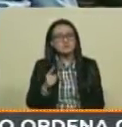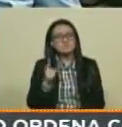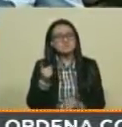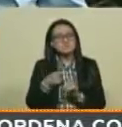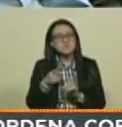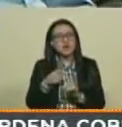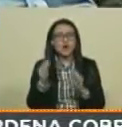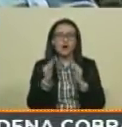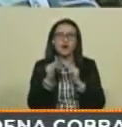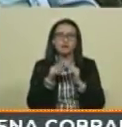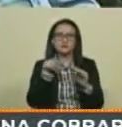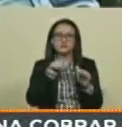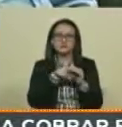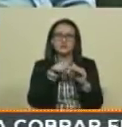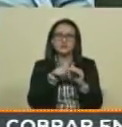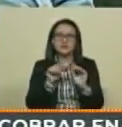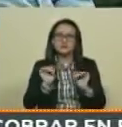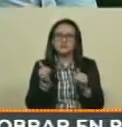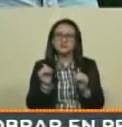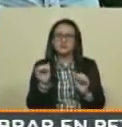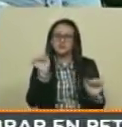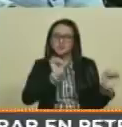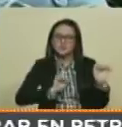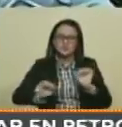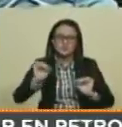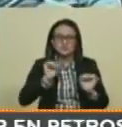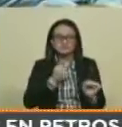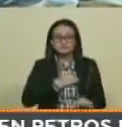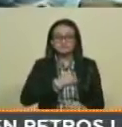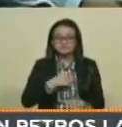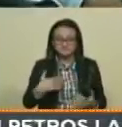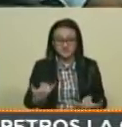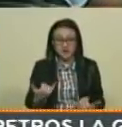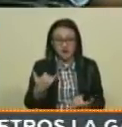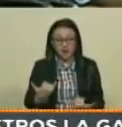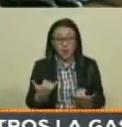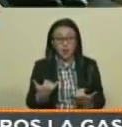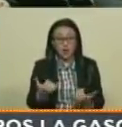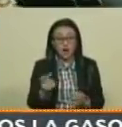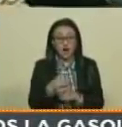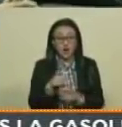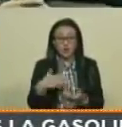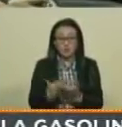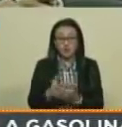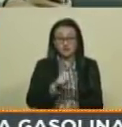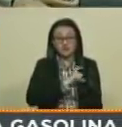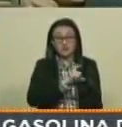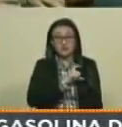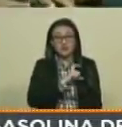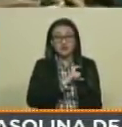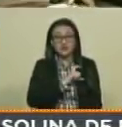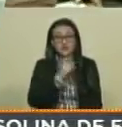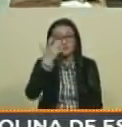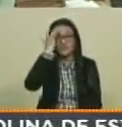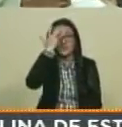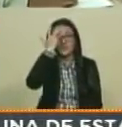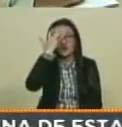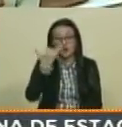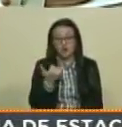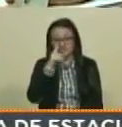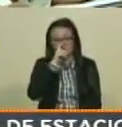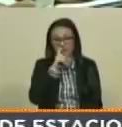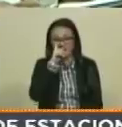un proceso de depuración, y lamentablemente al día de hoy, entre agosto y enero, febrero de este